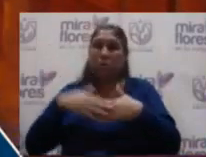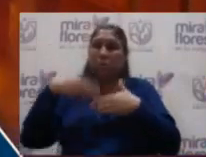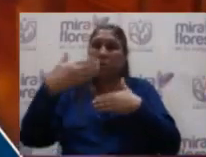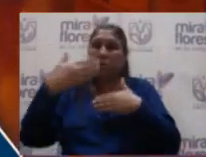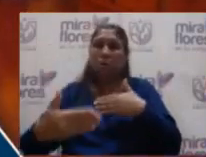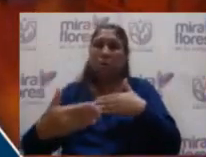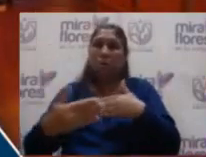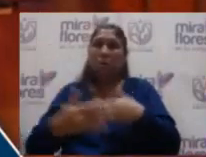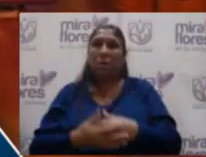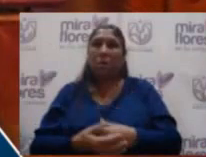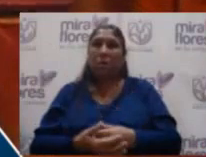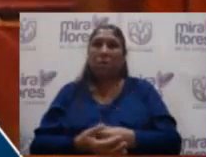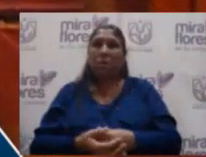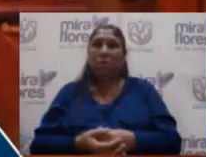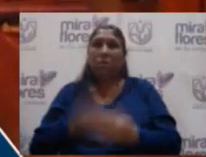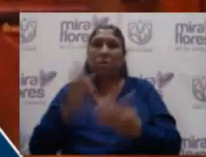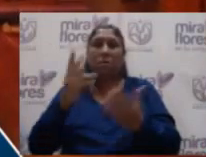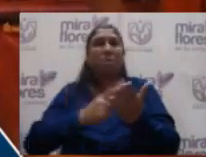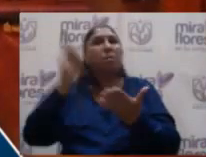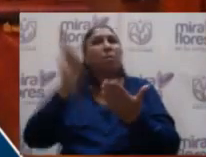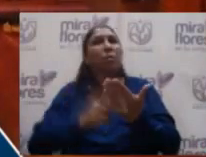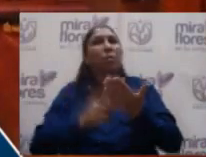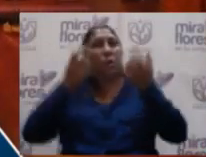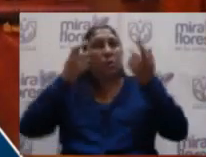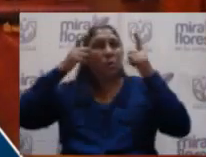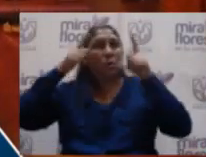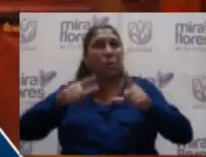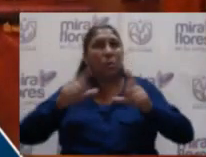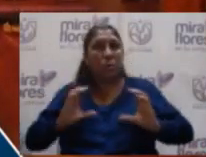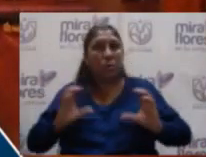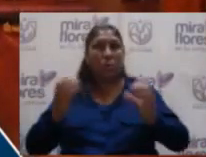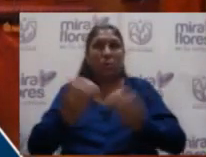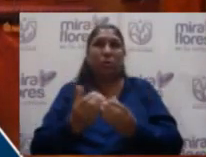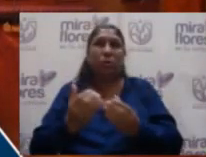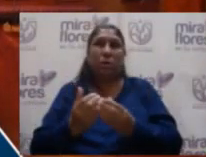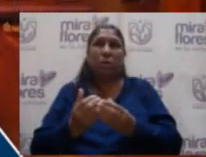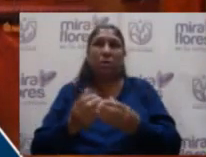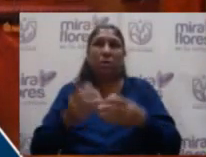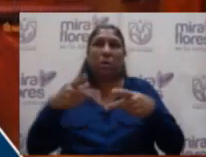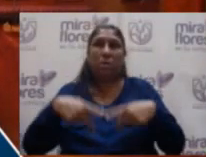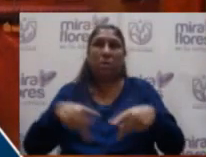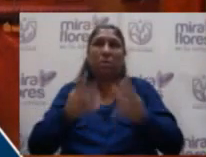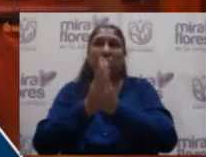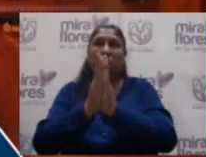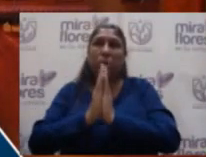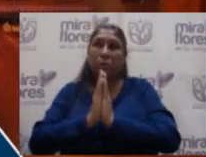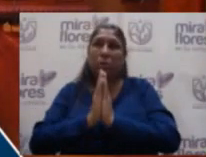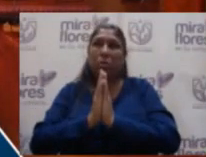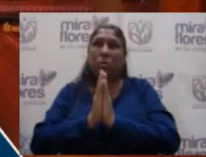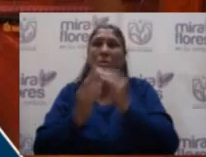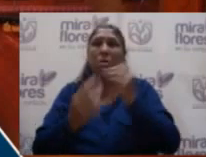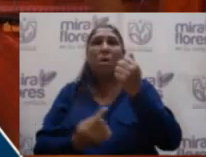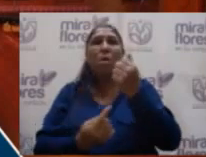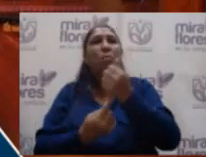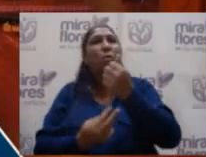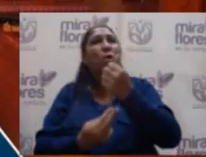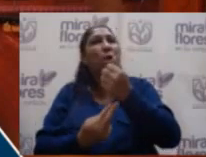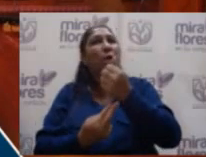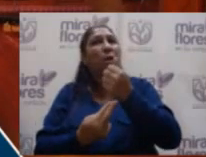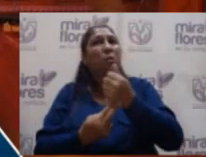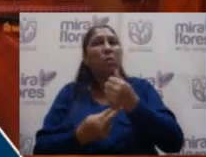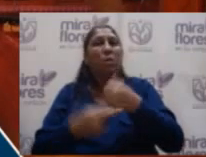punto. Proyecto de acuerdo de consejo que aprueba la licencia solicitada por la regidora Franca Rey Camino por el